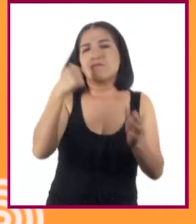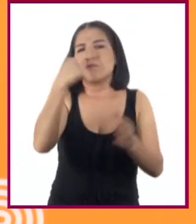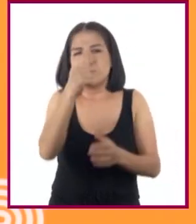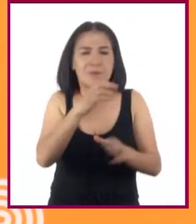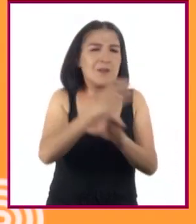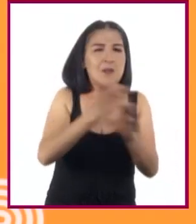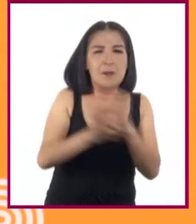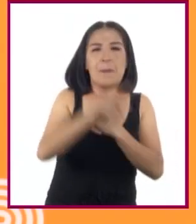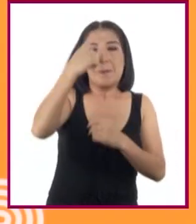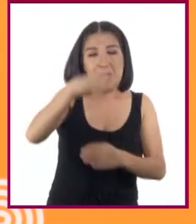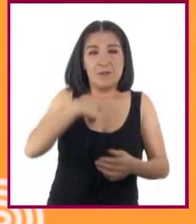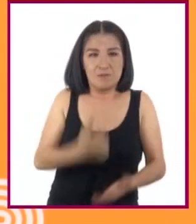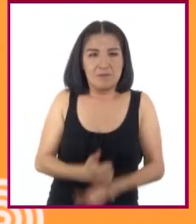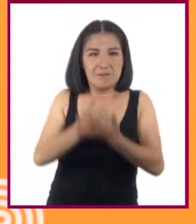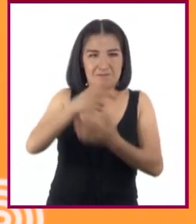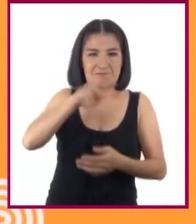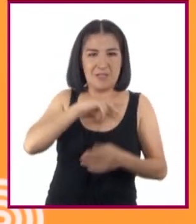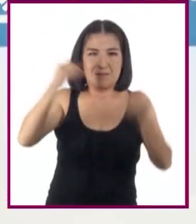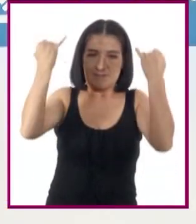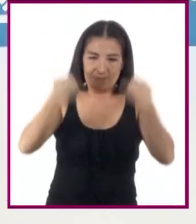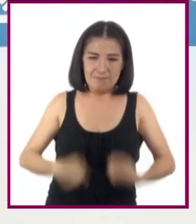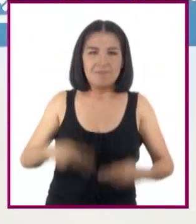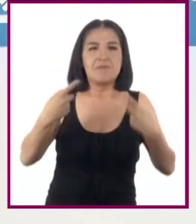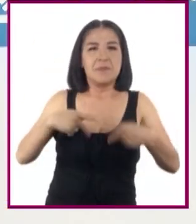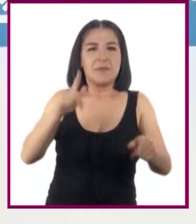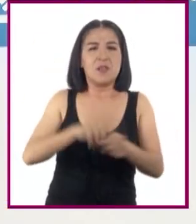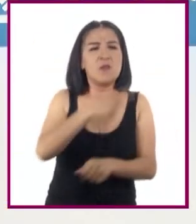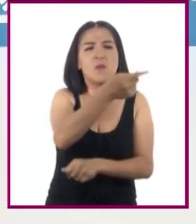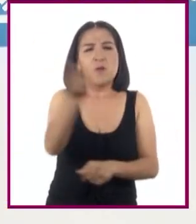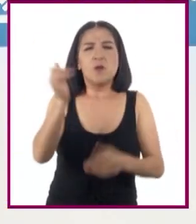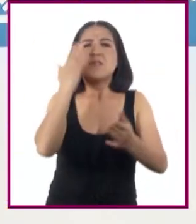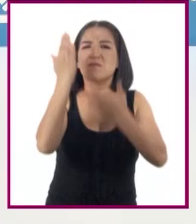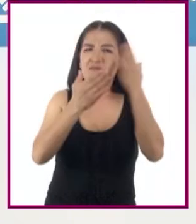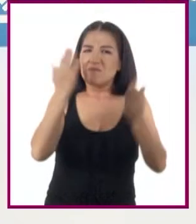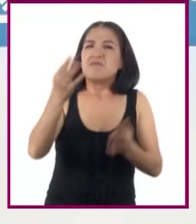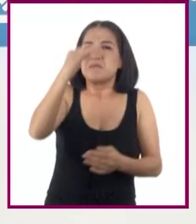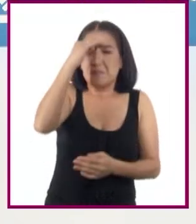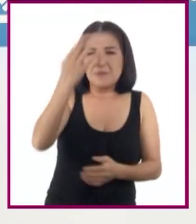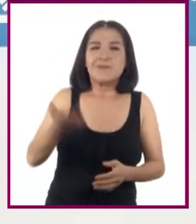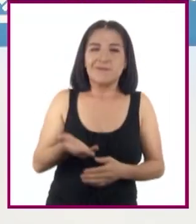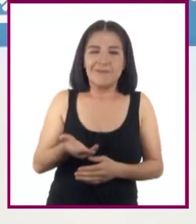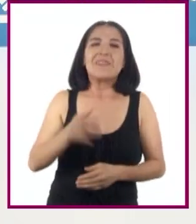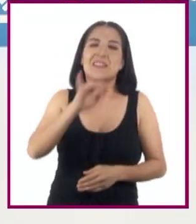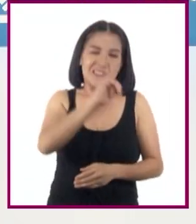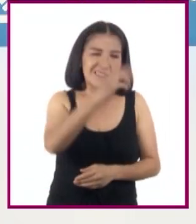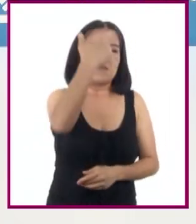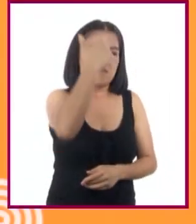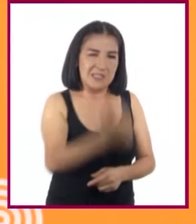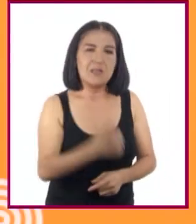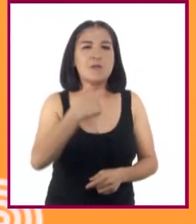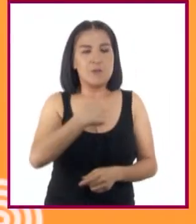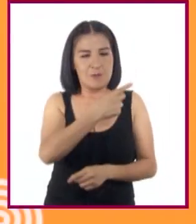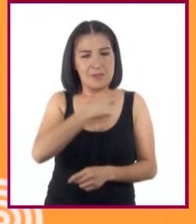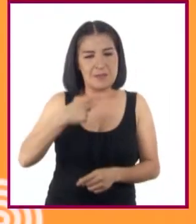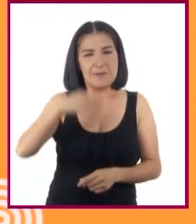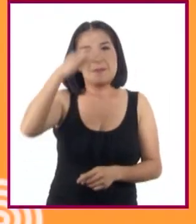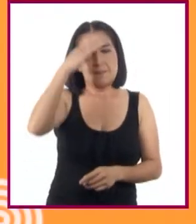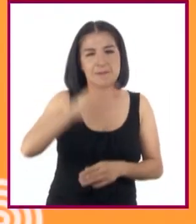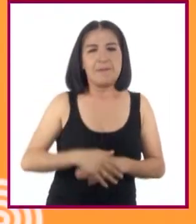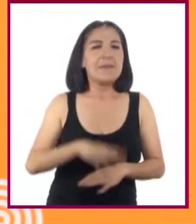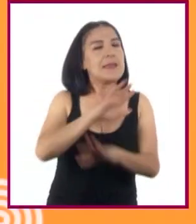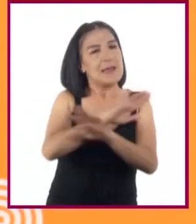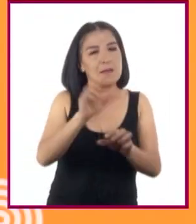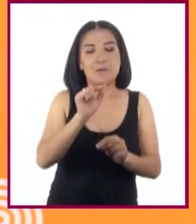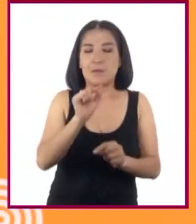integridad. ¿Qué piensan los estudiantes? Tiene razón, debemos pensar en eso. Para